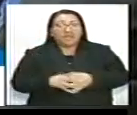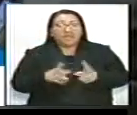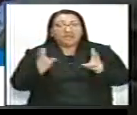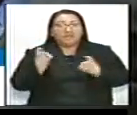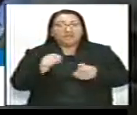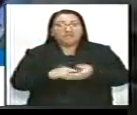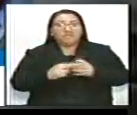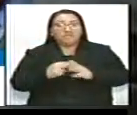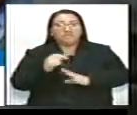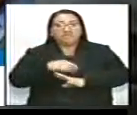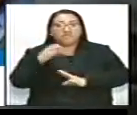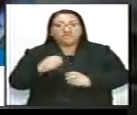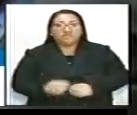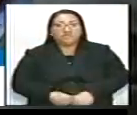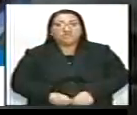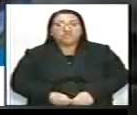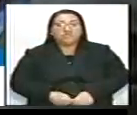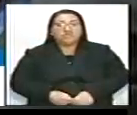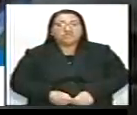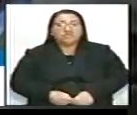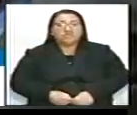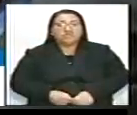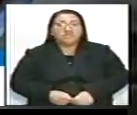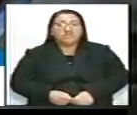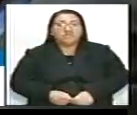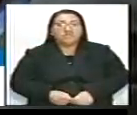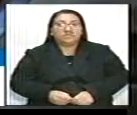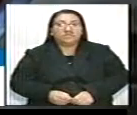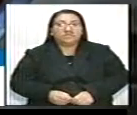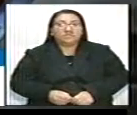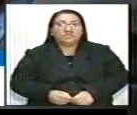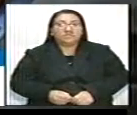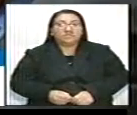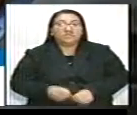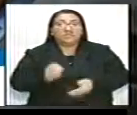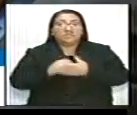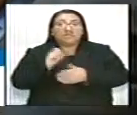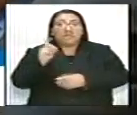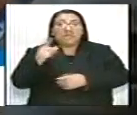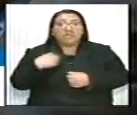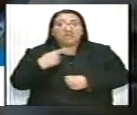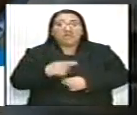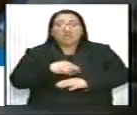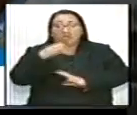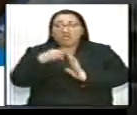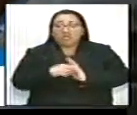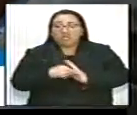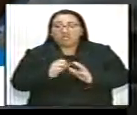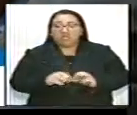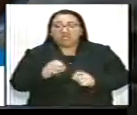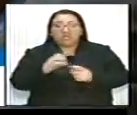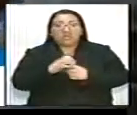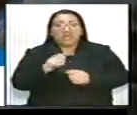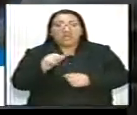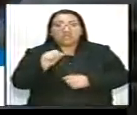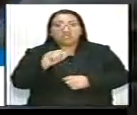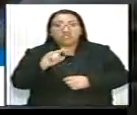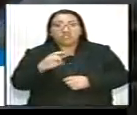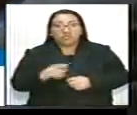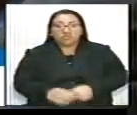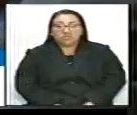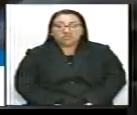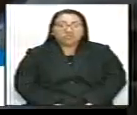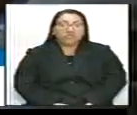tema relacionado al proyecto más caro que ha tenido la historia de nuestro país, que es el proyecto del gasoducto surperuano.